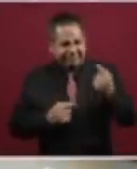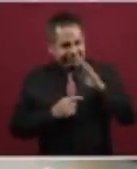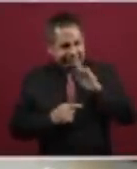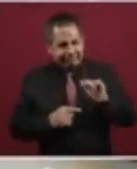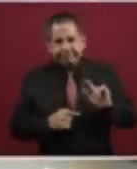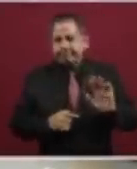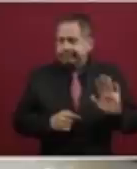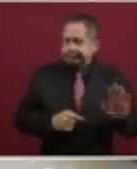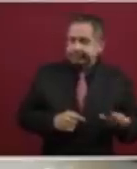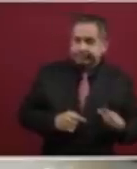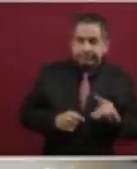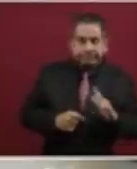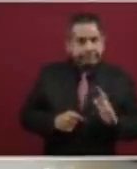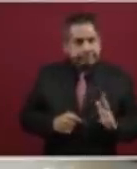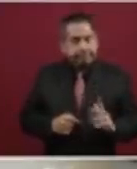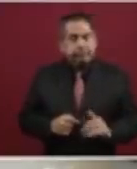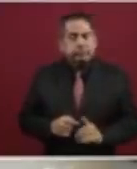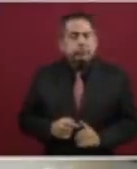porque